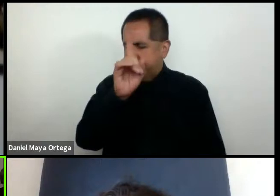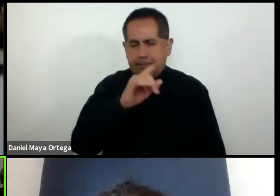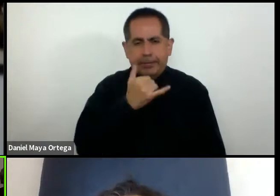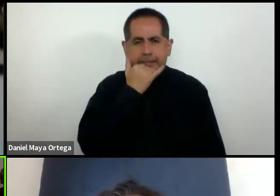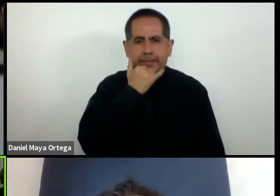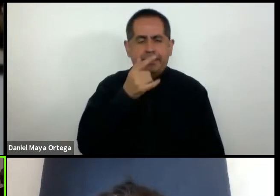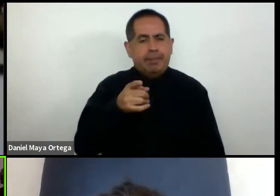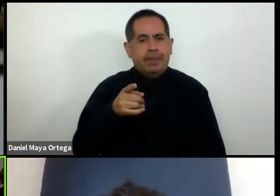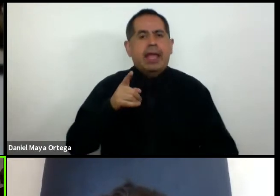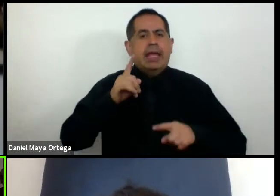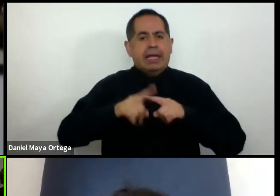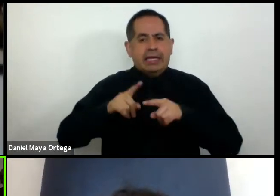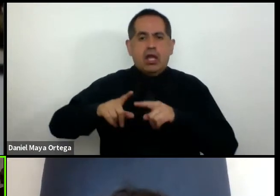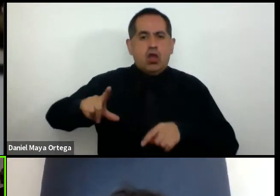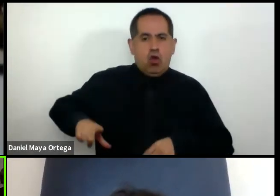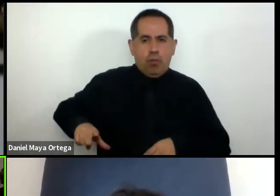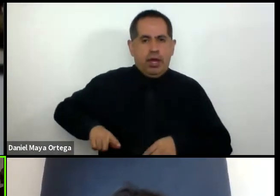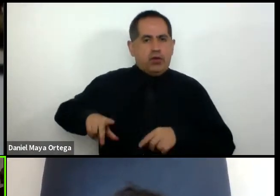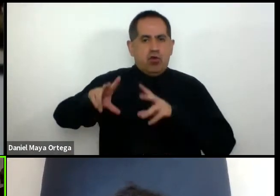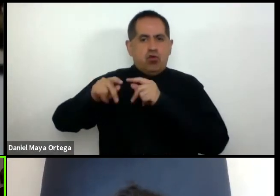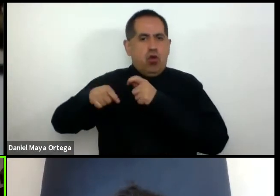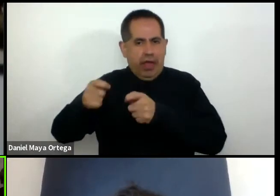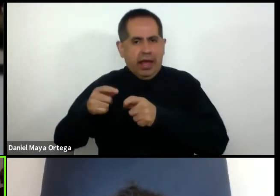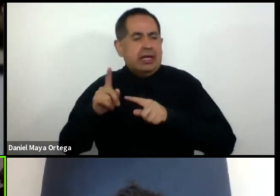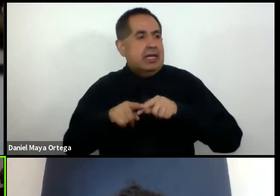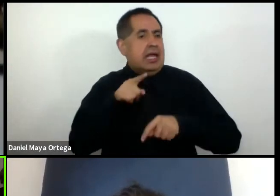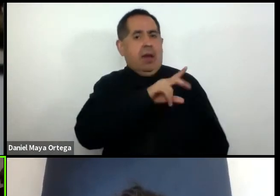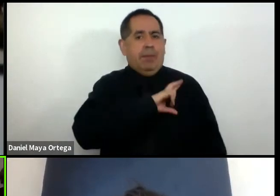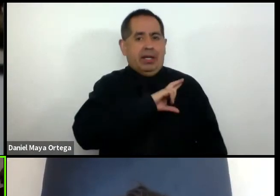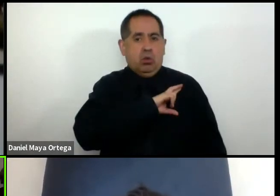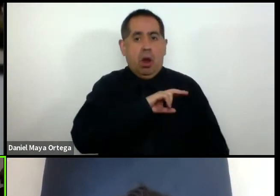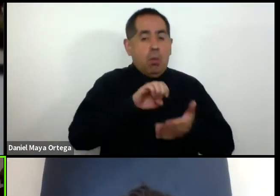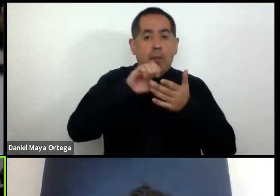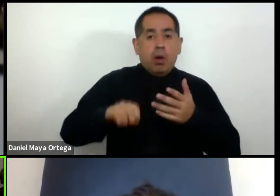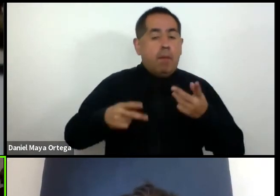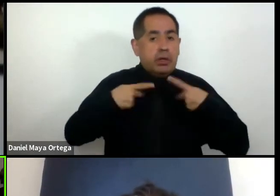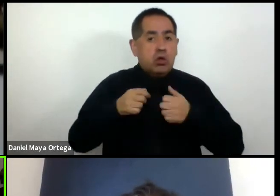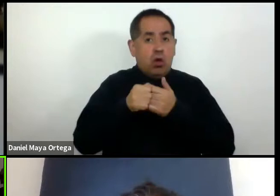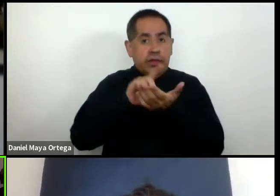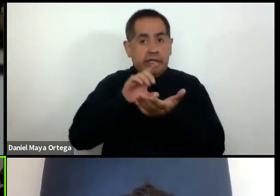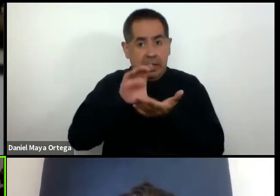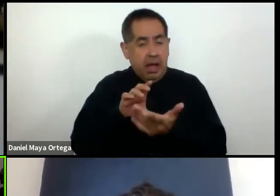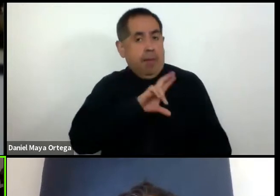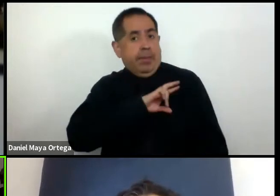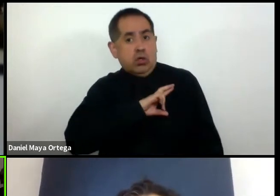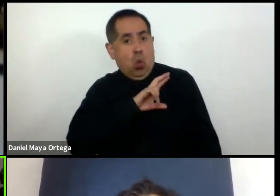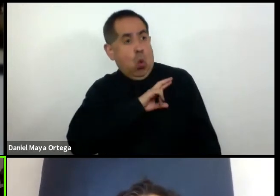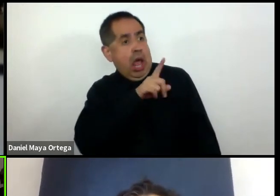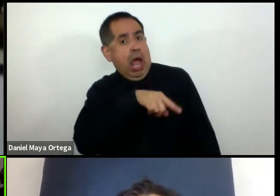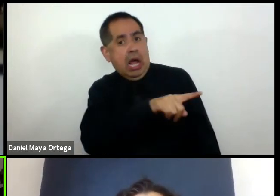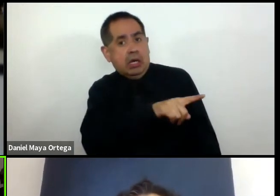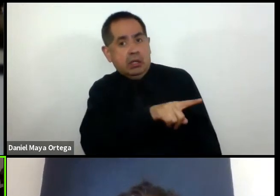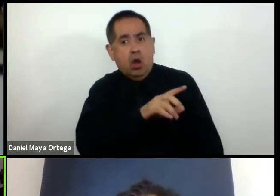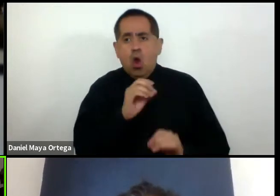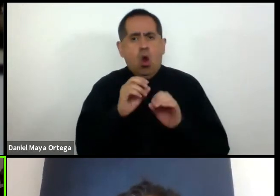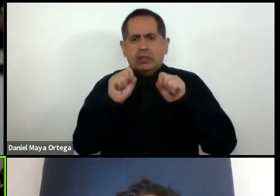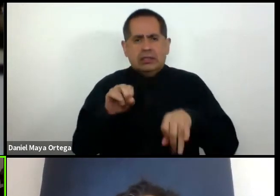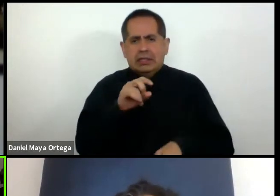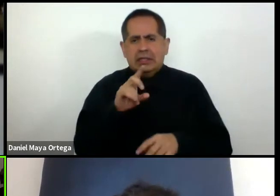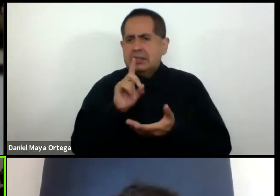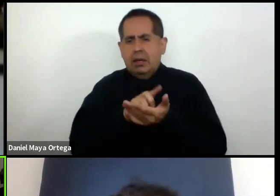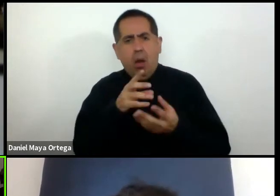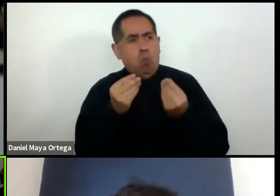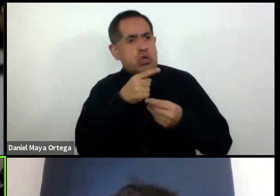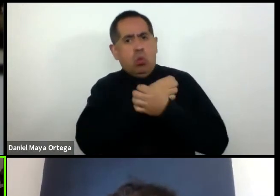por particulares. Y esto es en el ámbito de personas con discapacidad y de personas sin discapacidad. O, por